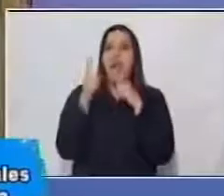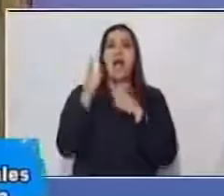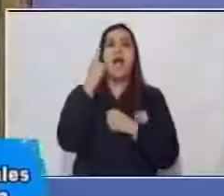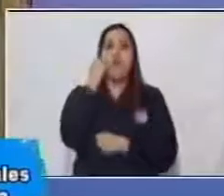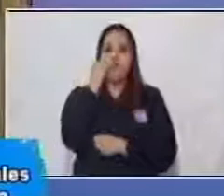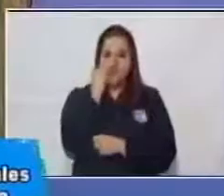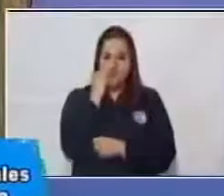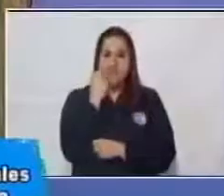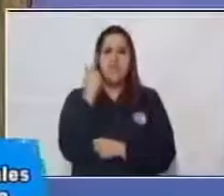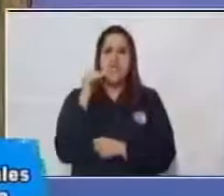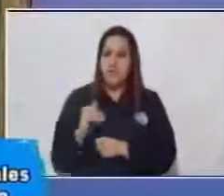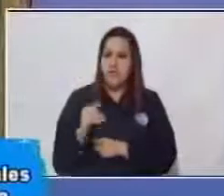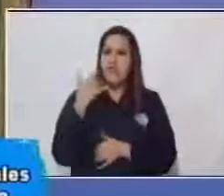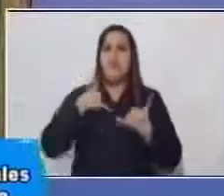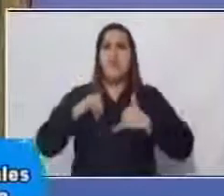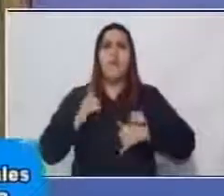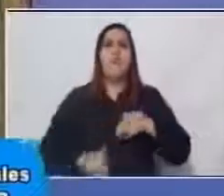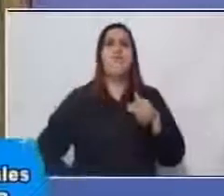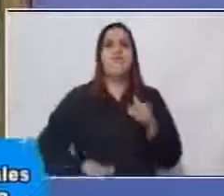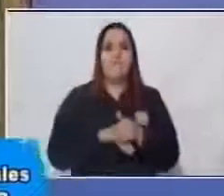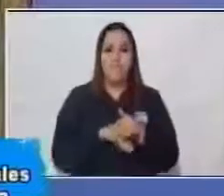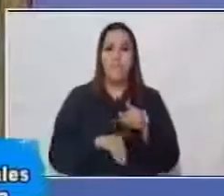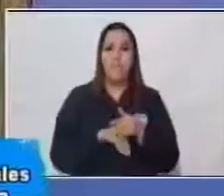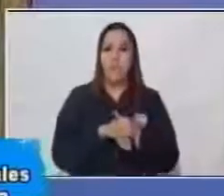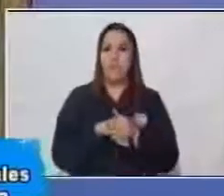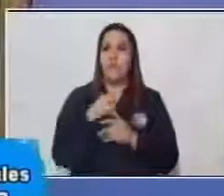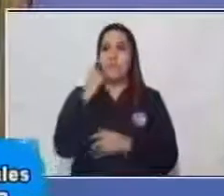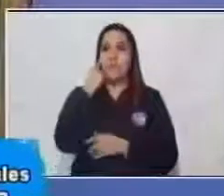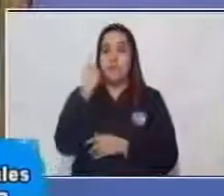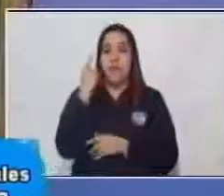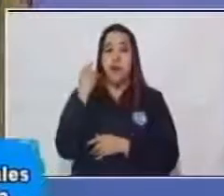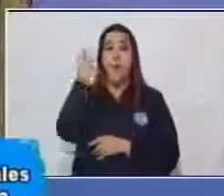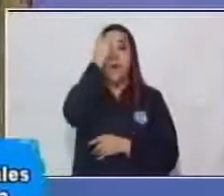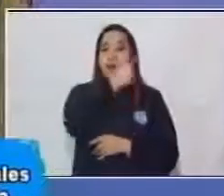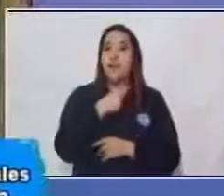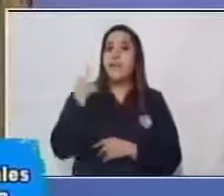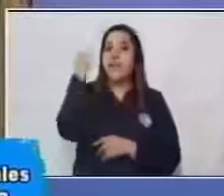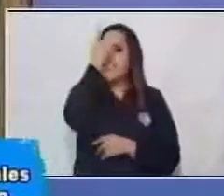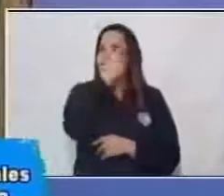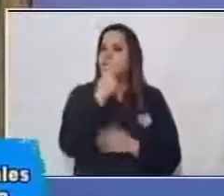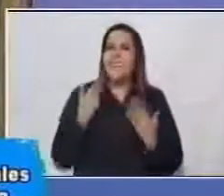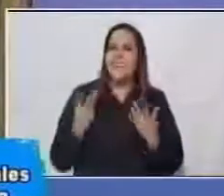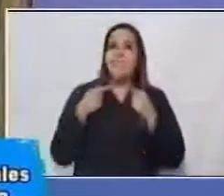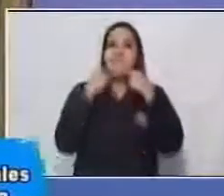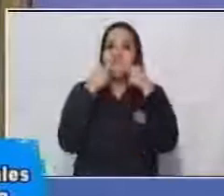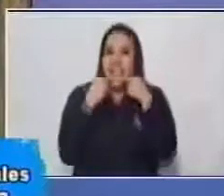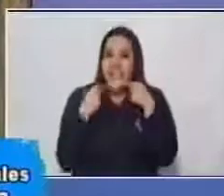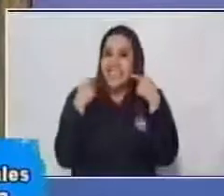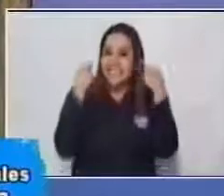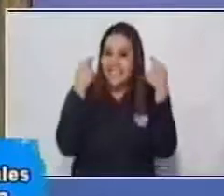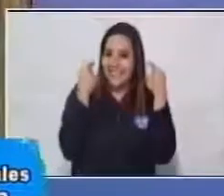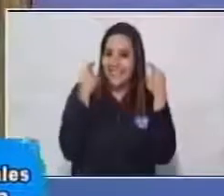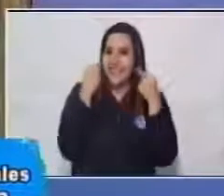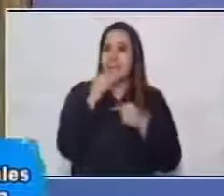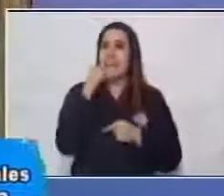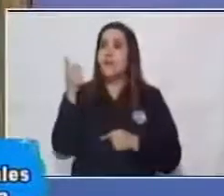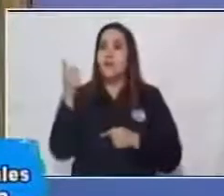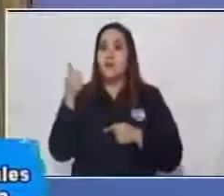jugando fútbol. Muy bien. Una carita feliz. Muy bien.